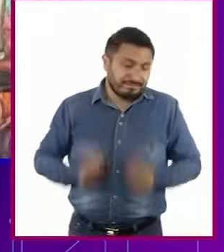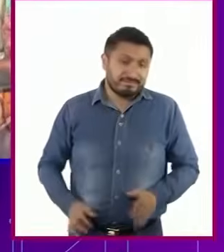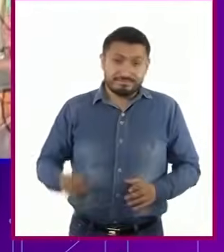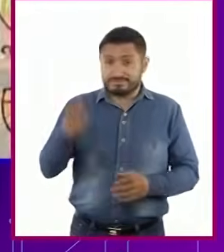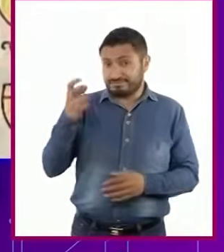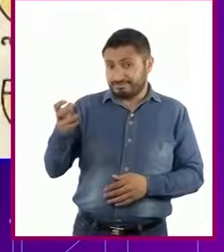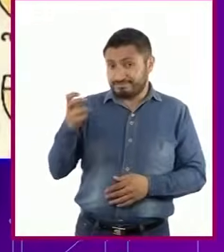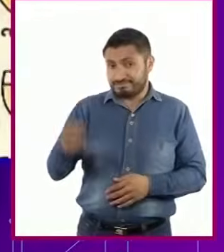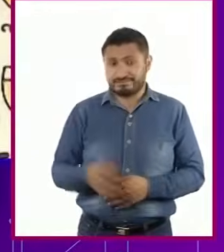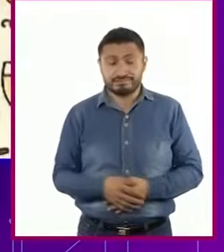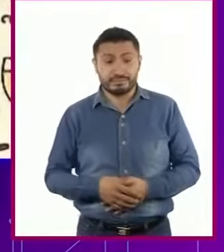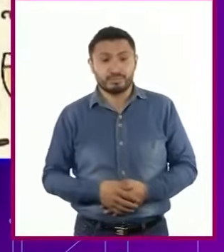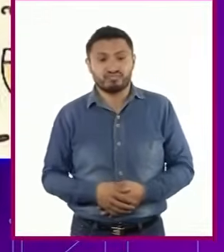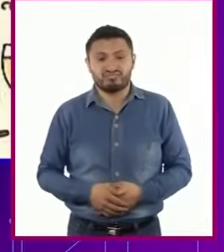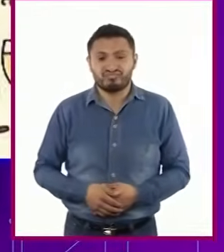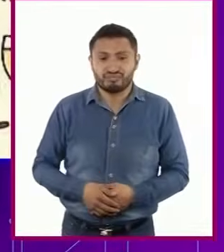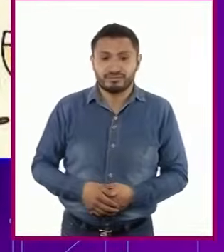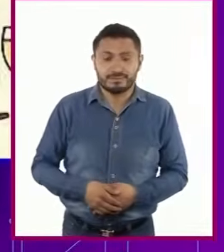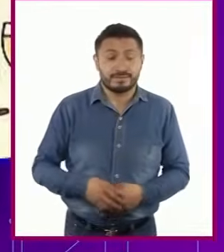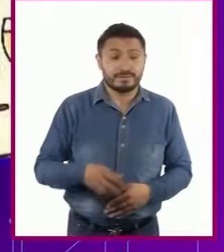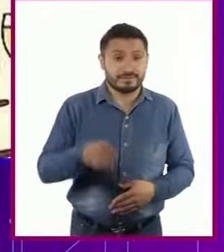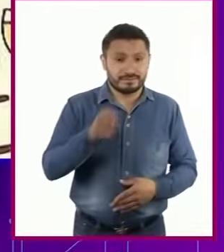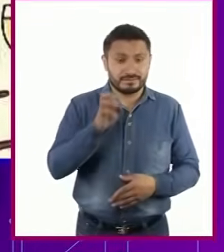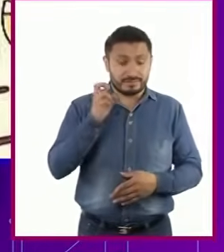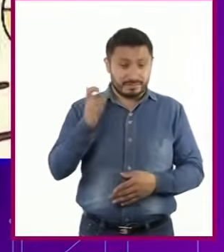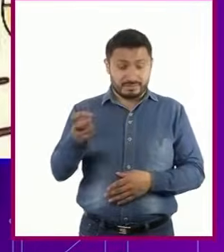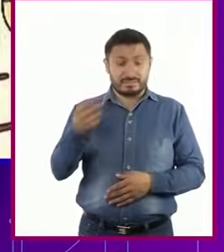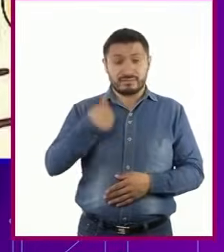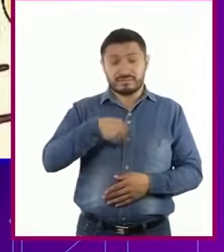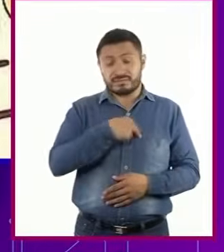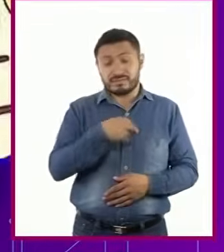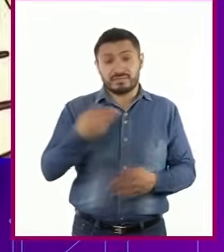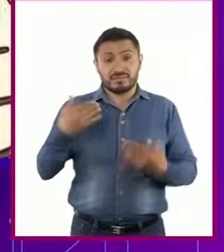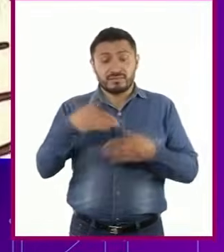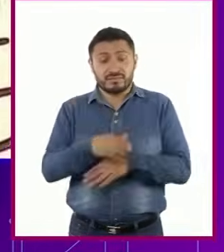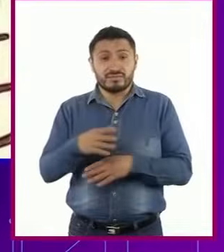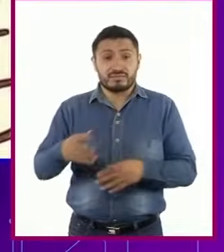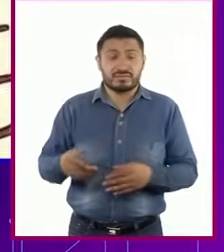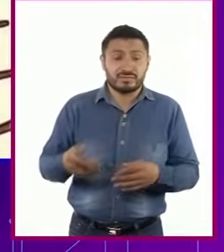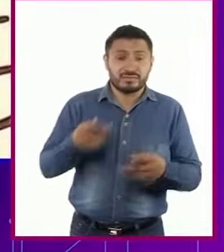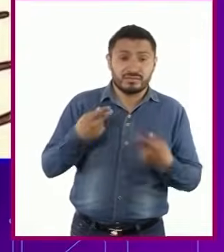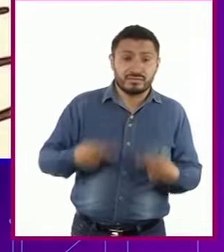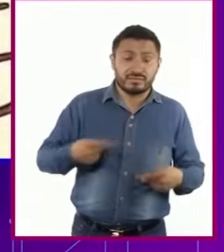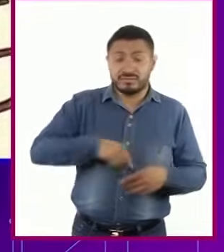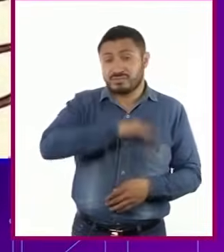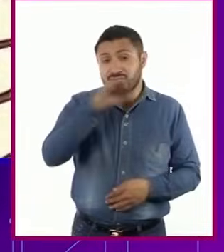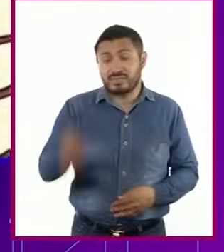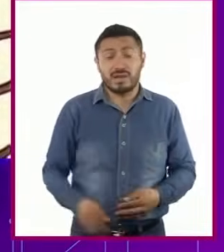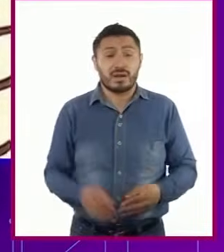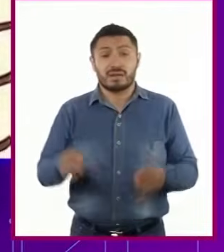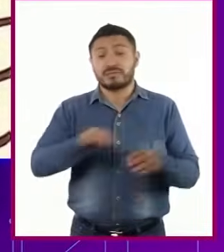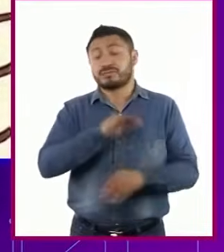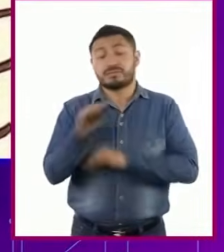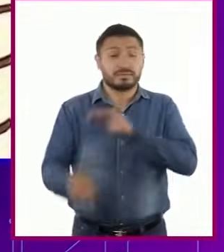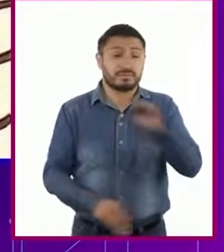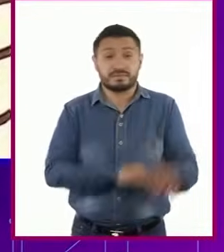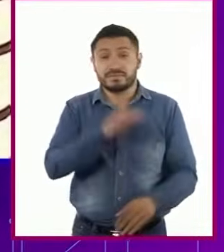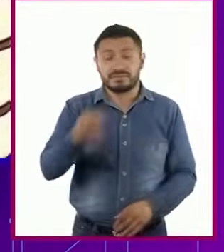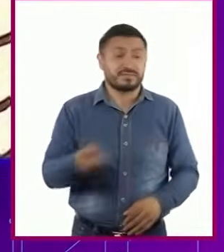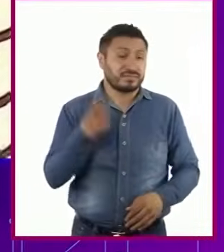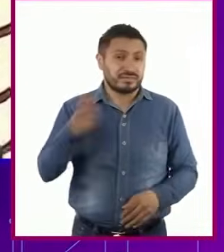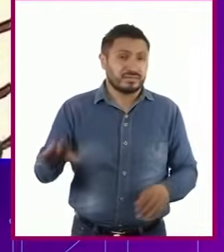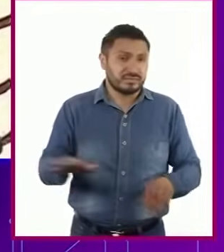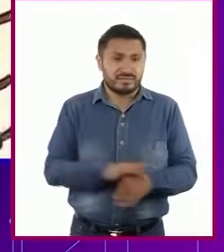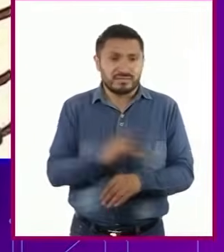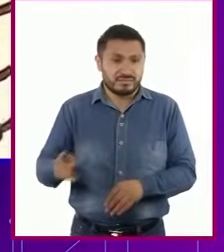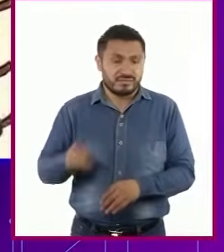para ello. Los censos que nosotros tenemos sobre el decrecimiento de la población, estos provienen de las